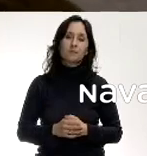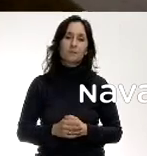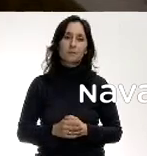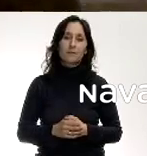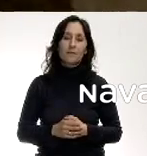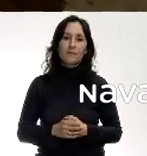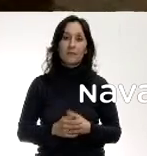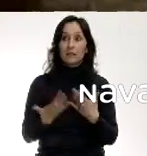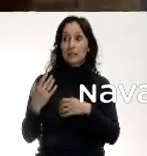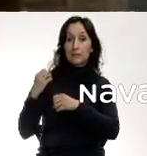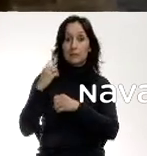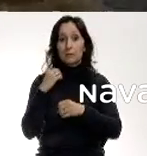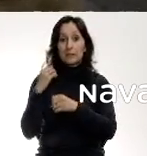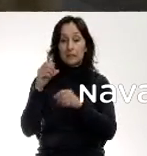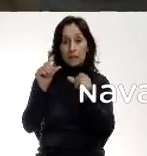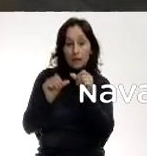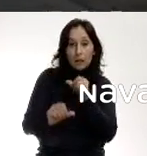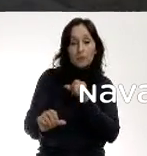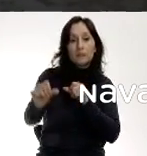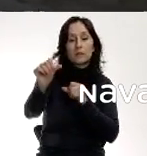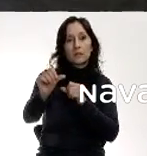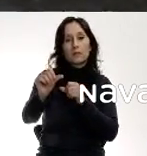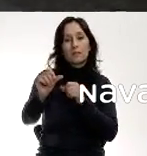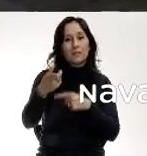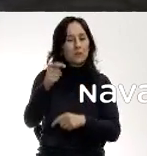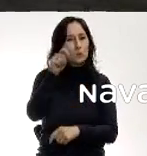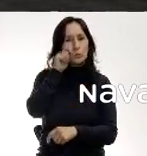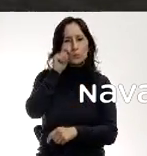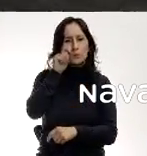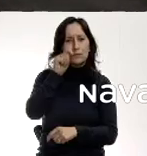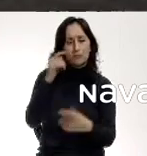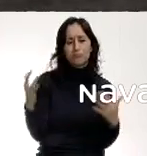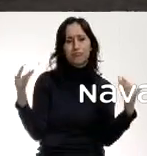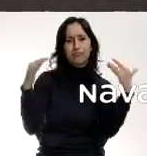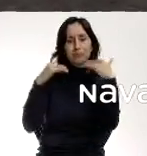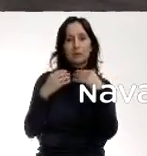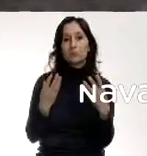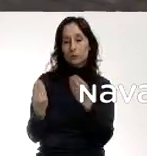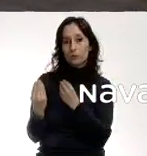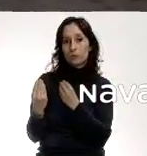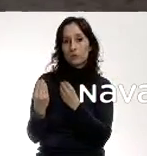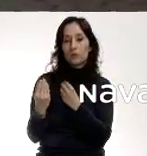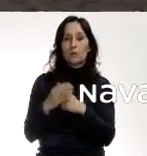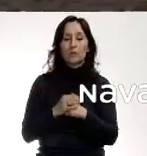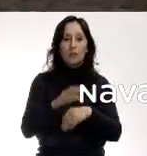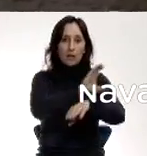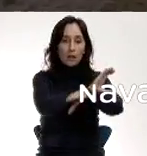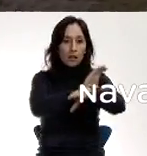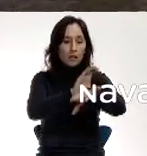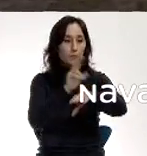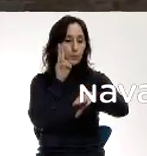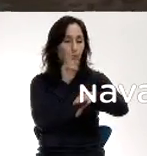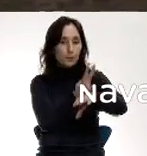A partir de Semana Santa hay muchísimos turistas que pasan por el cerco, que aprovechan también